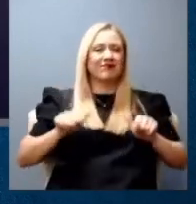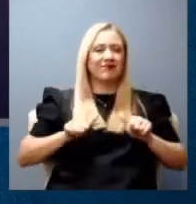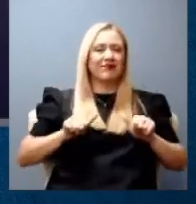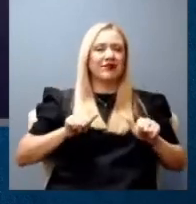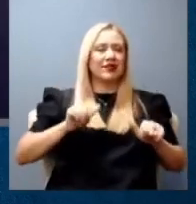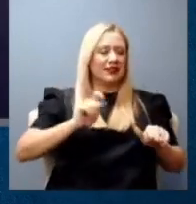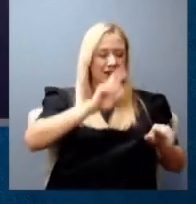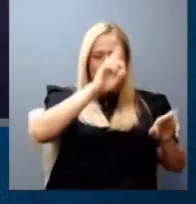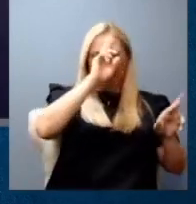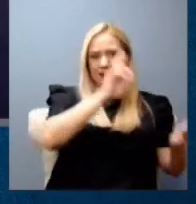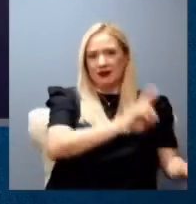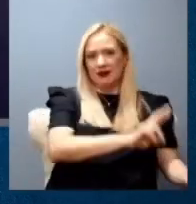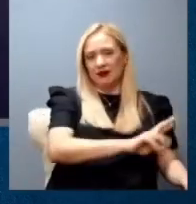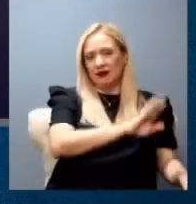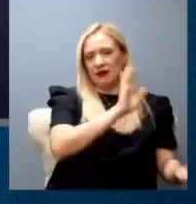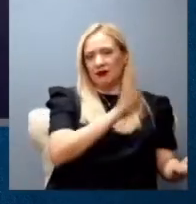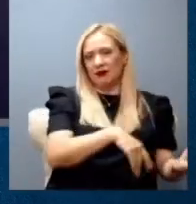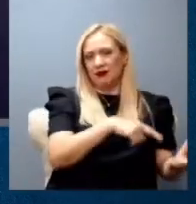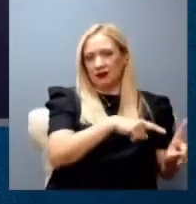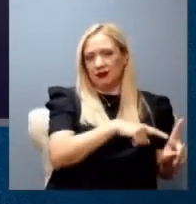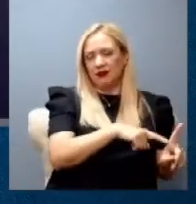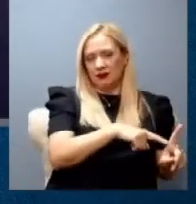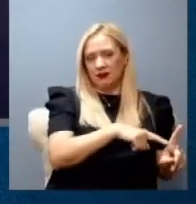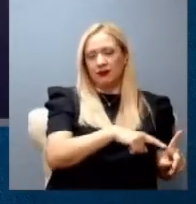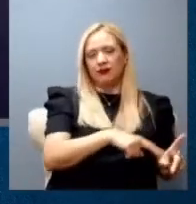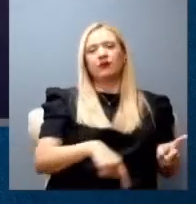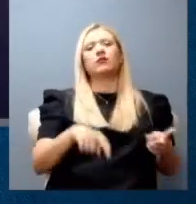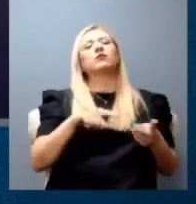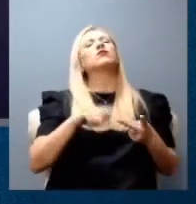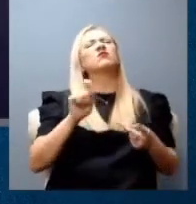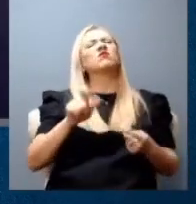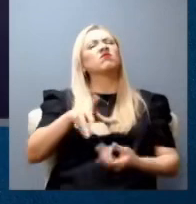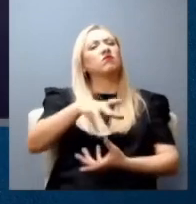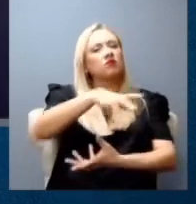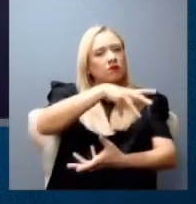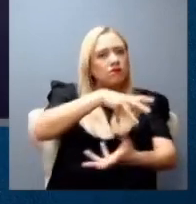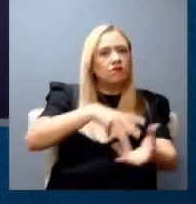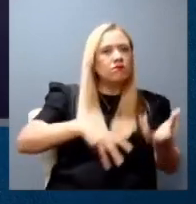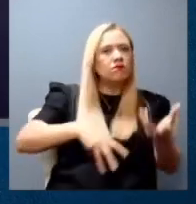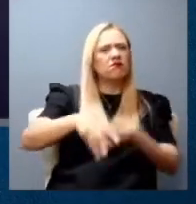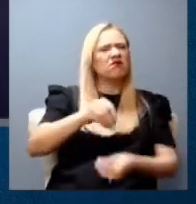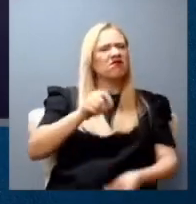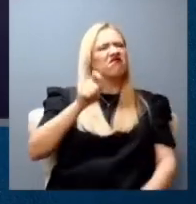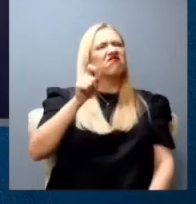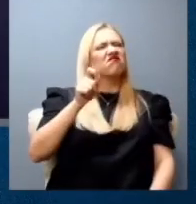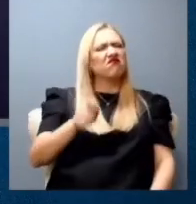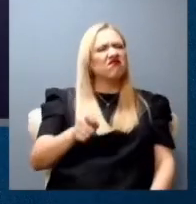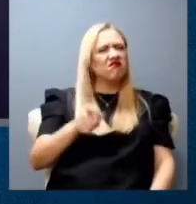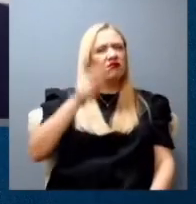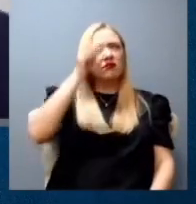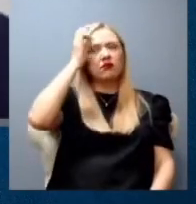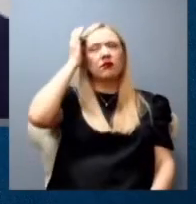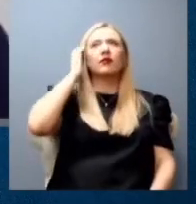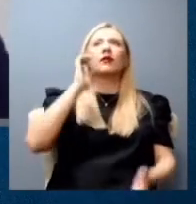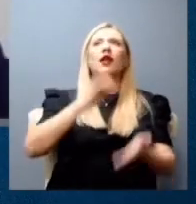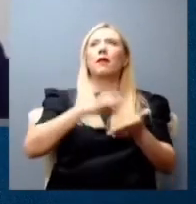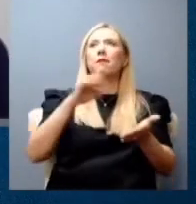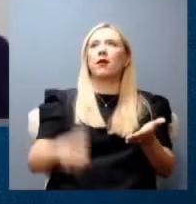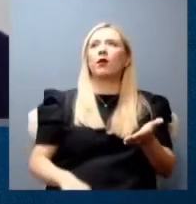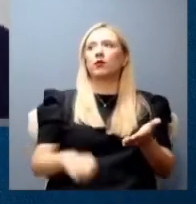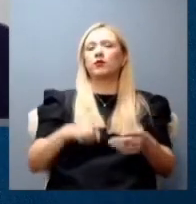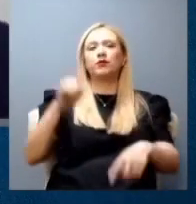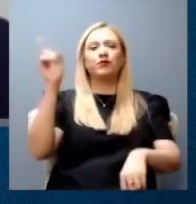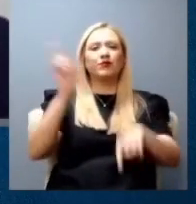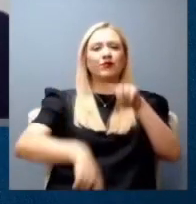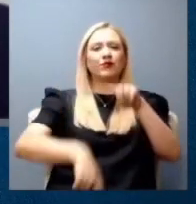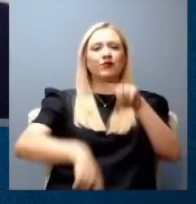Está también la restitución. La restitución es otro componente de la reparación muy importante. Restitución de bienes, por ejemplo, restitución